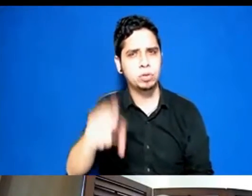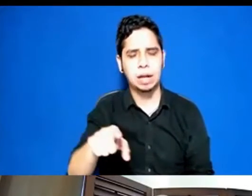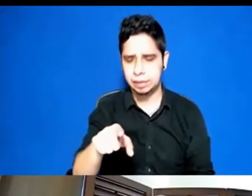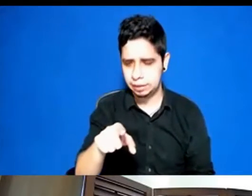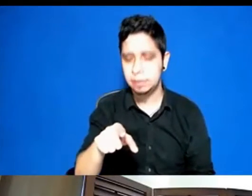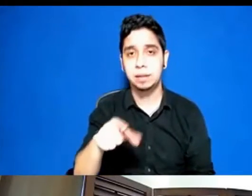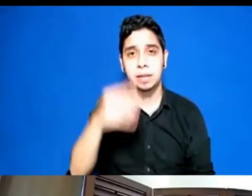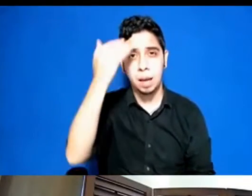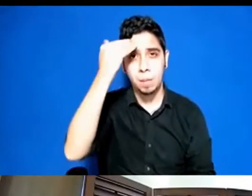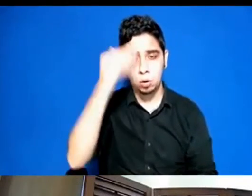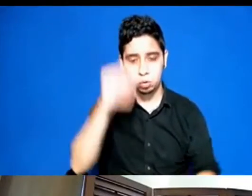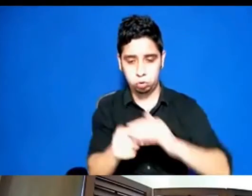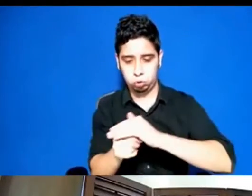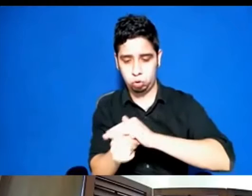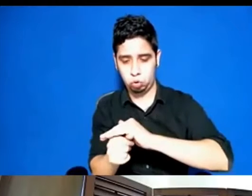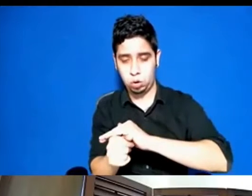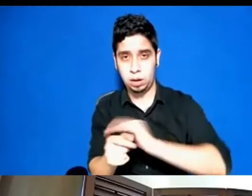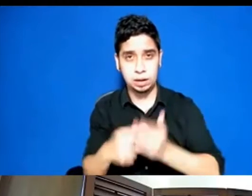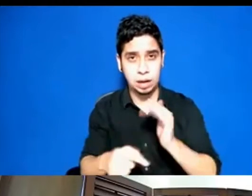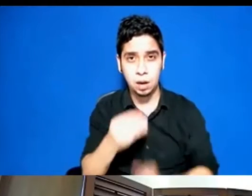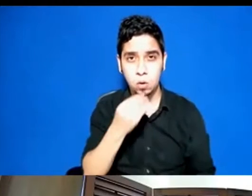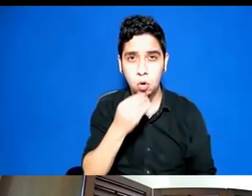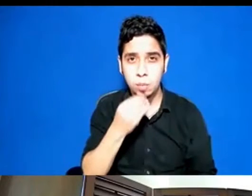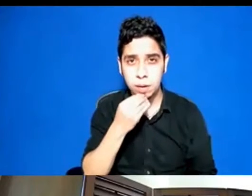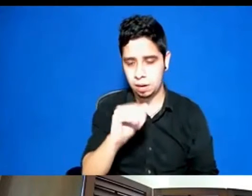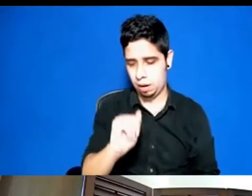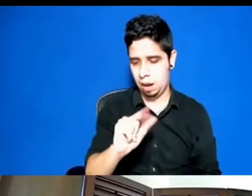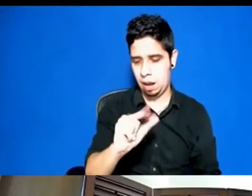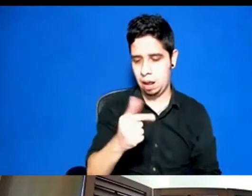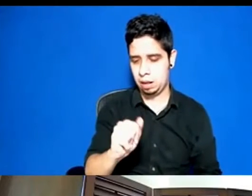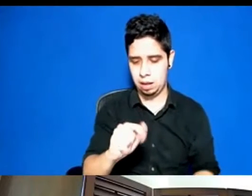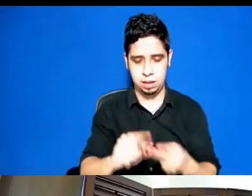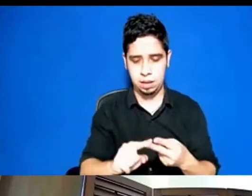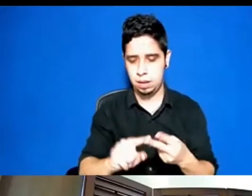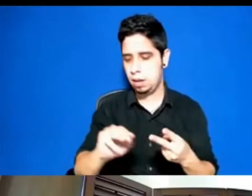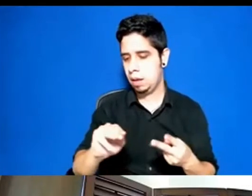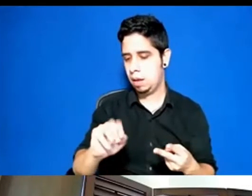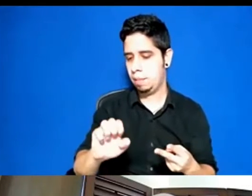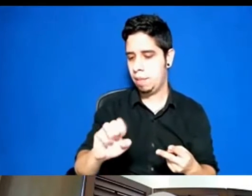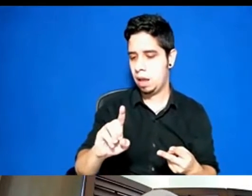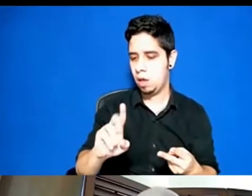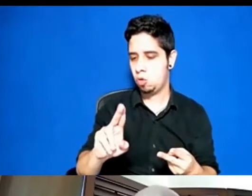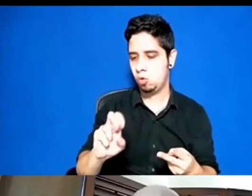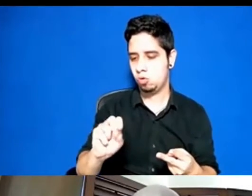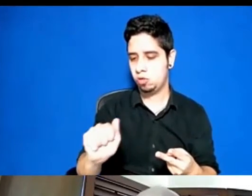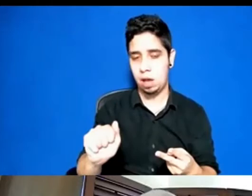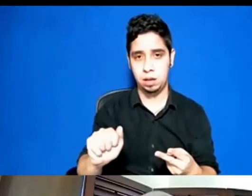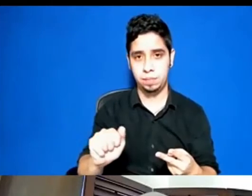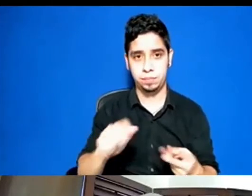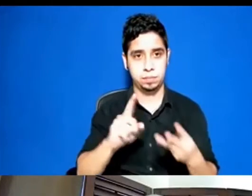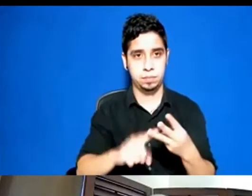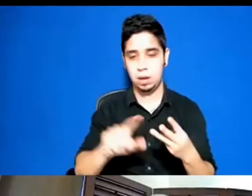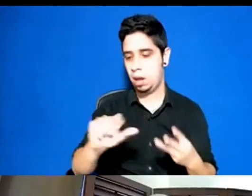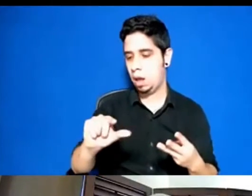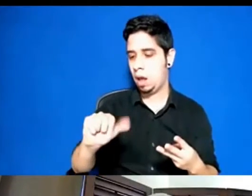las tortugas, pues lo que comen son las alguitas y se comen las medusas, no sé qué, pero imagínate. Las aguas vivas. Como